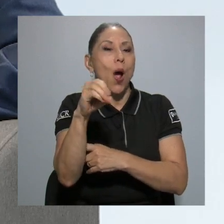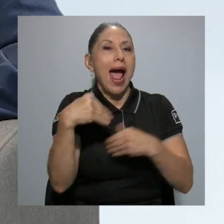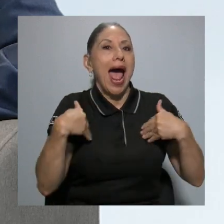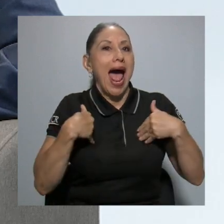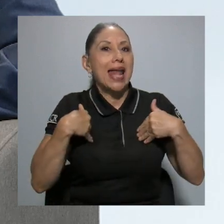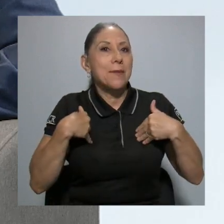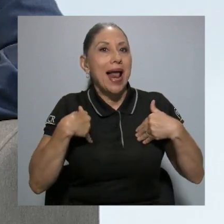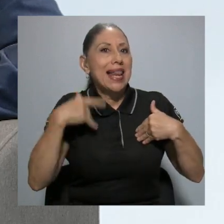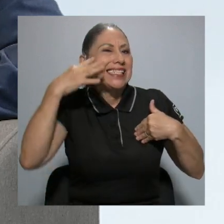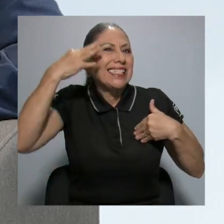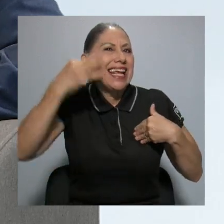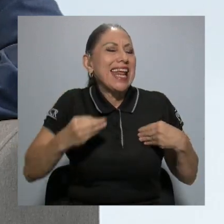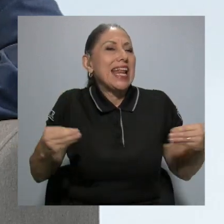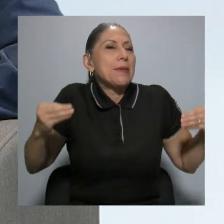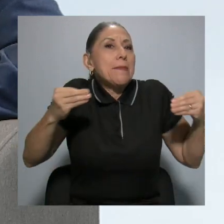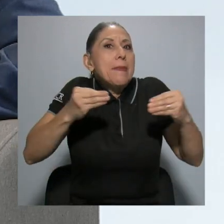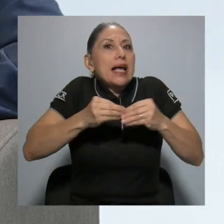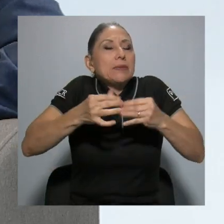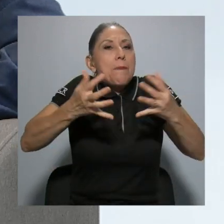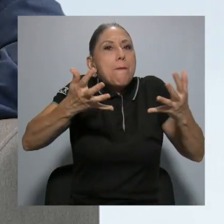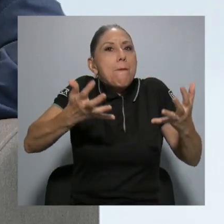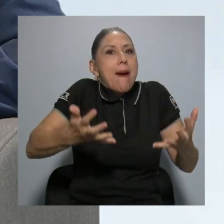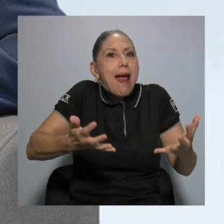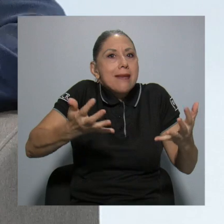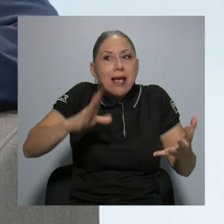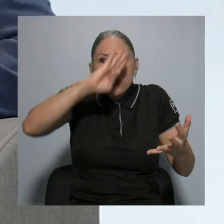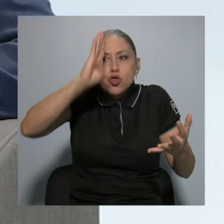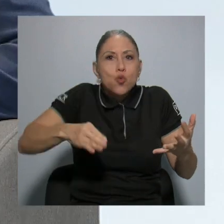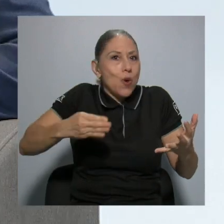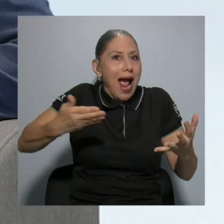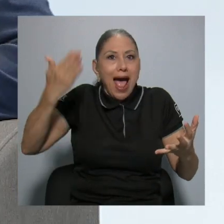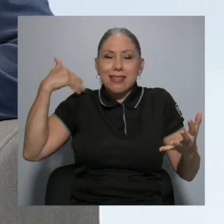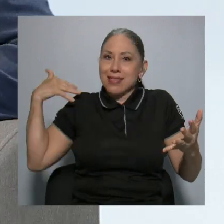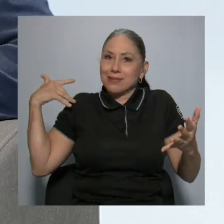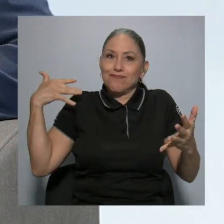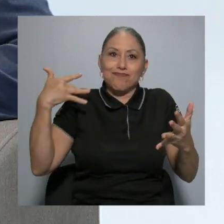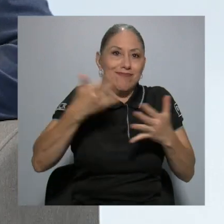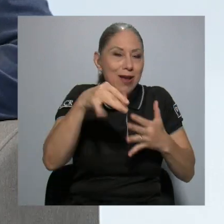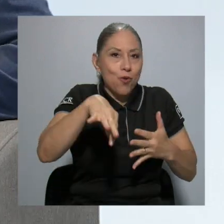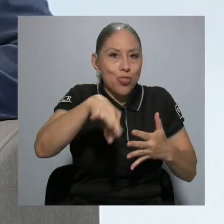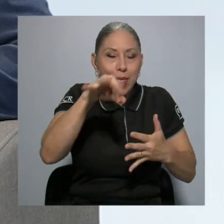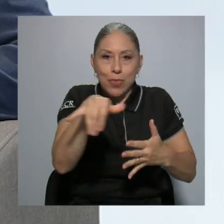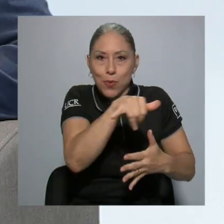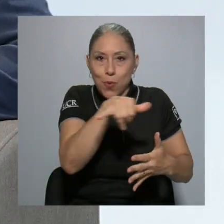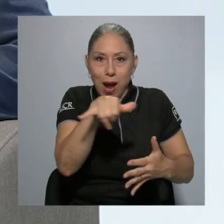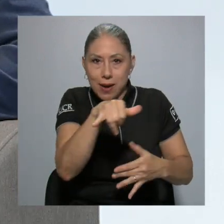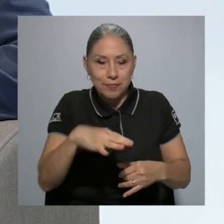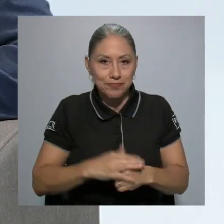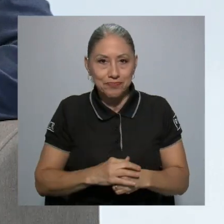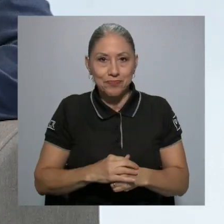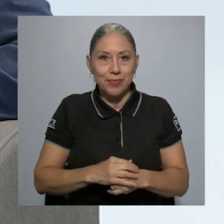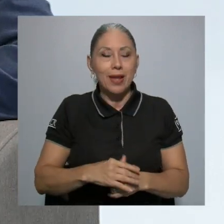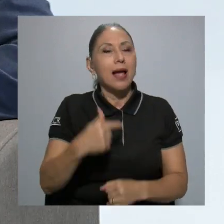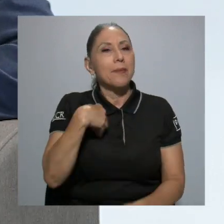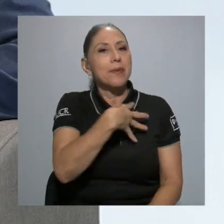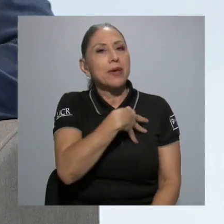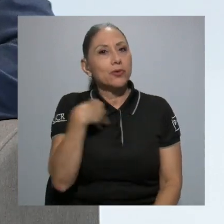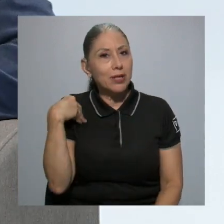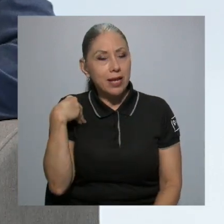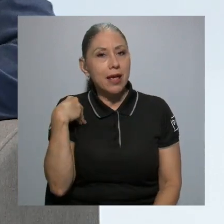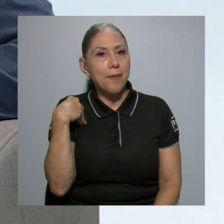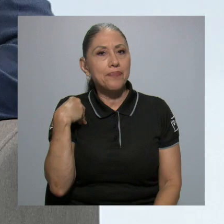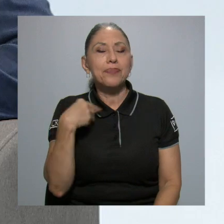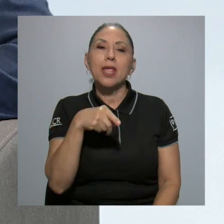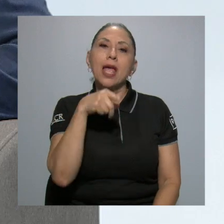piensa que es el más pesado de todos los tiempos encontrados hasta la fecha. A mí me